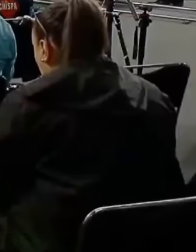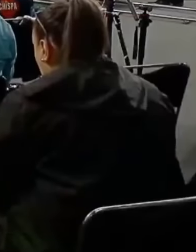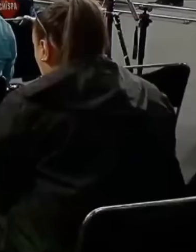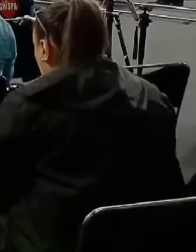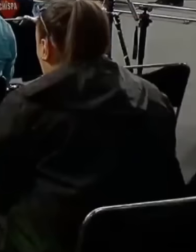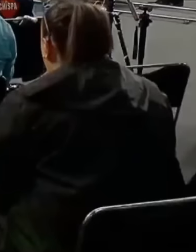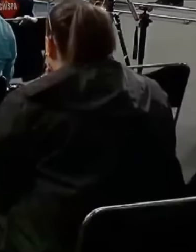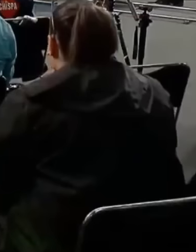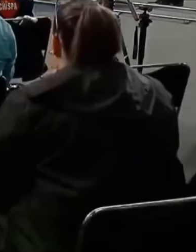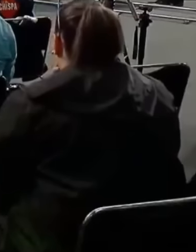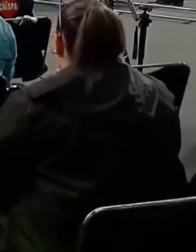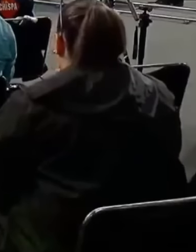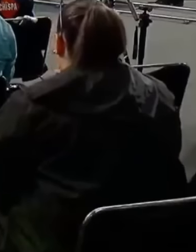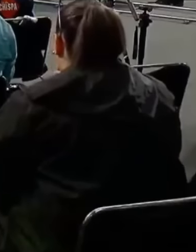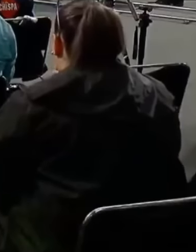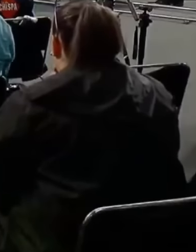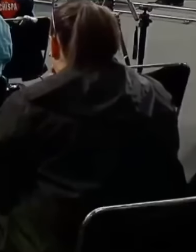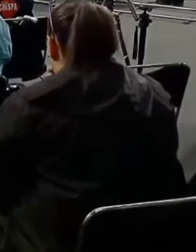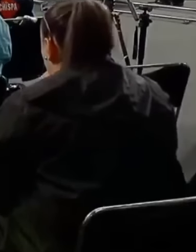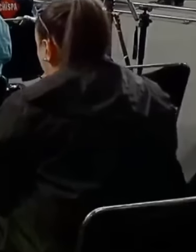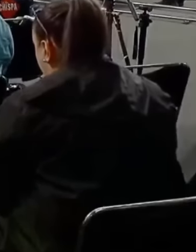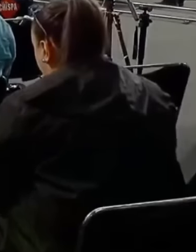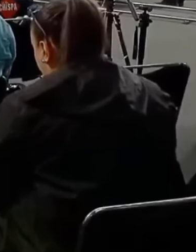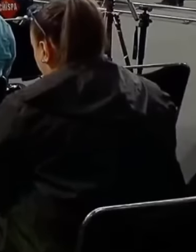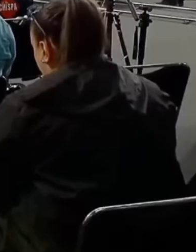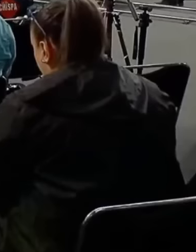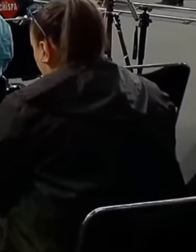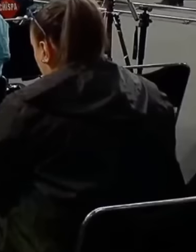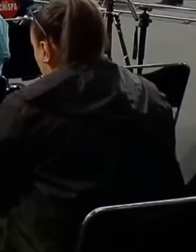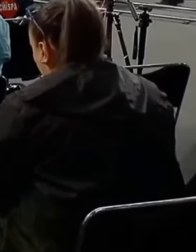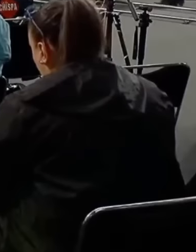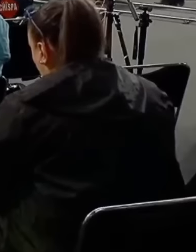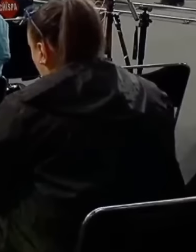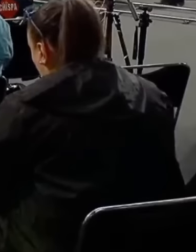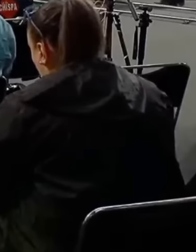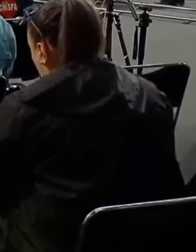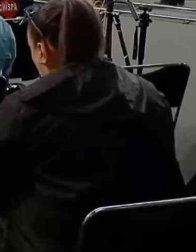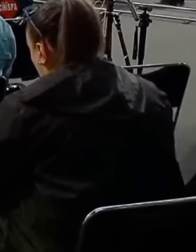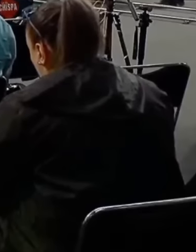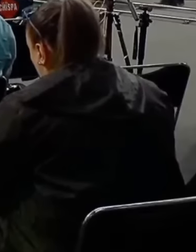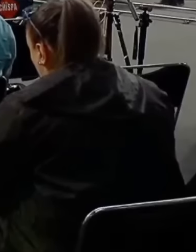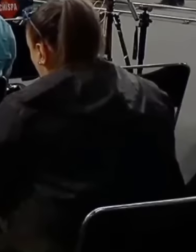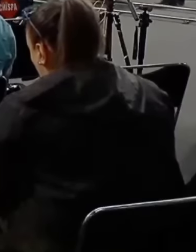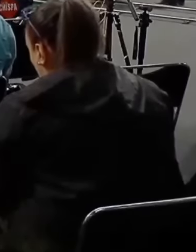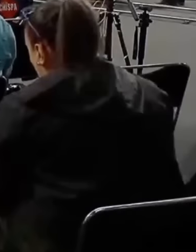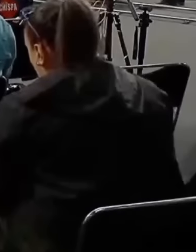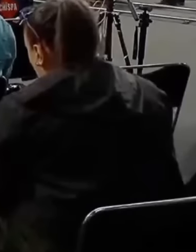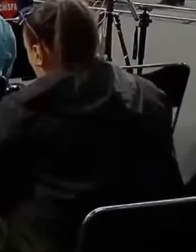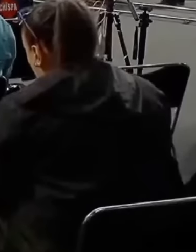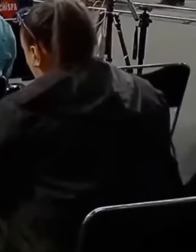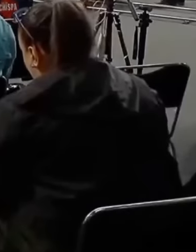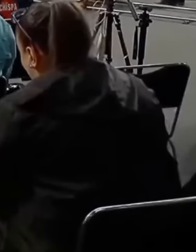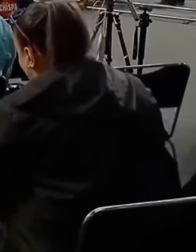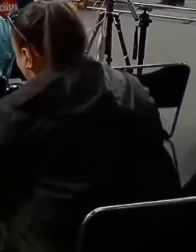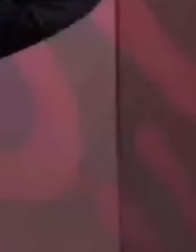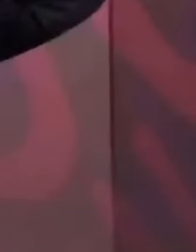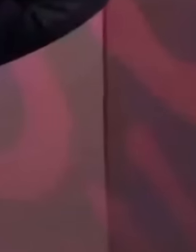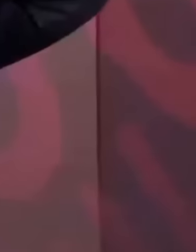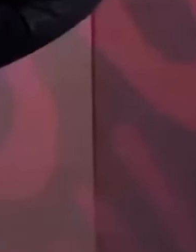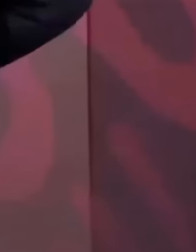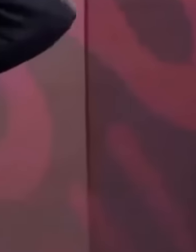no del itam con todo respeto al itam y con todo respeto al c y la